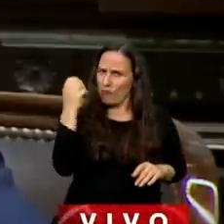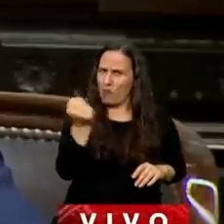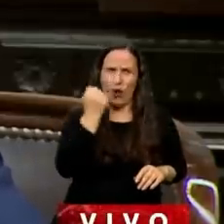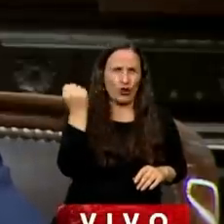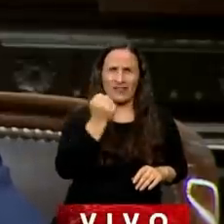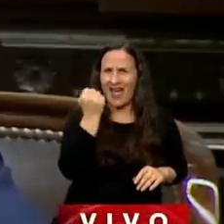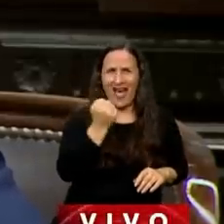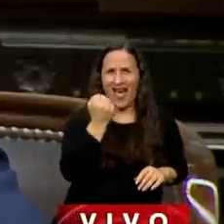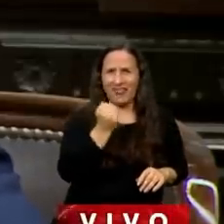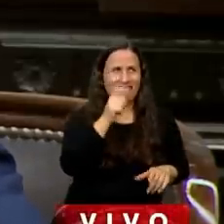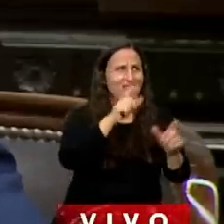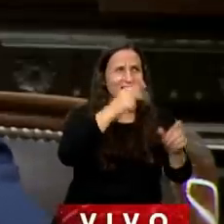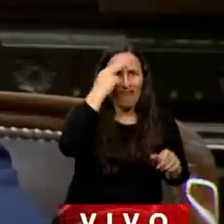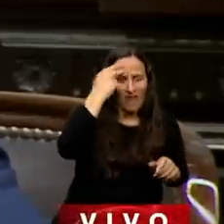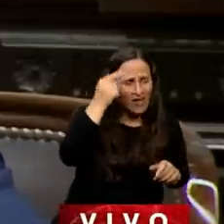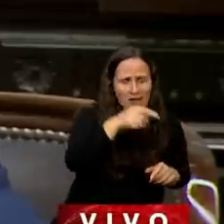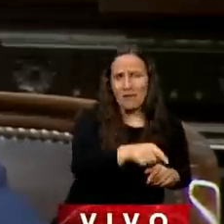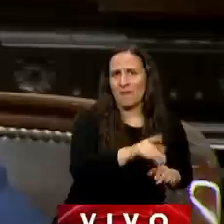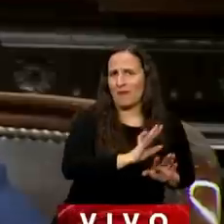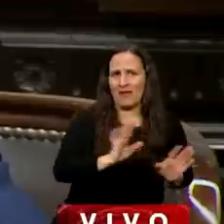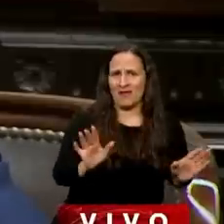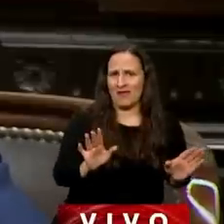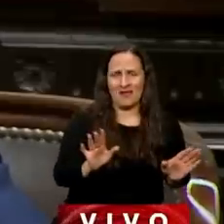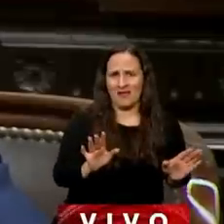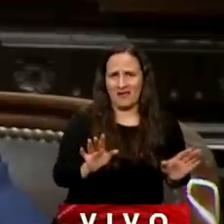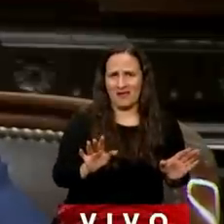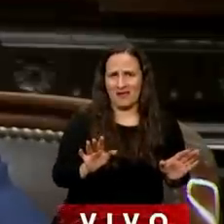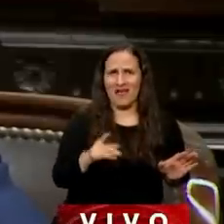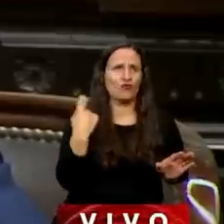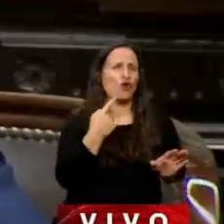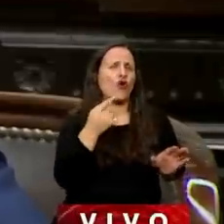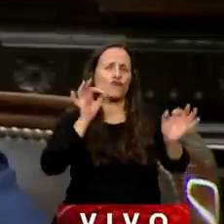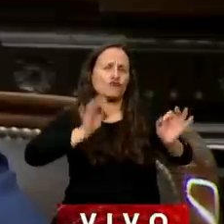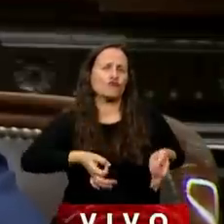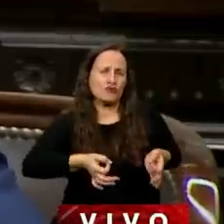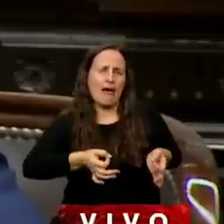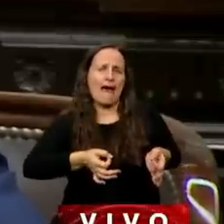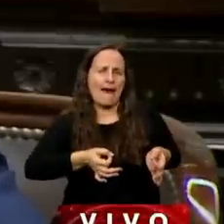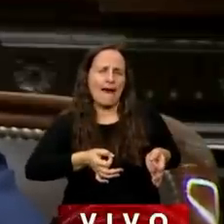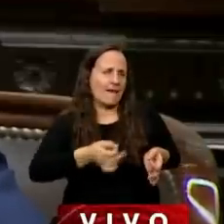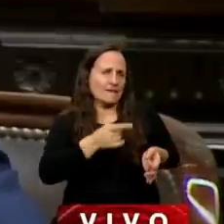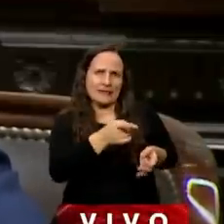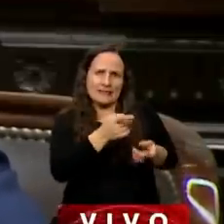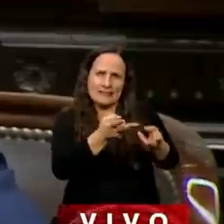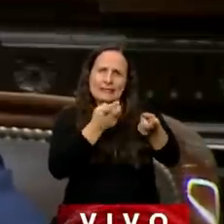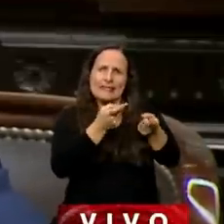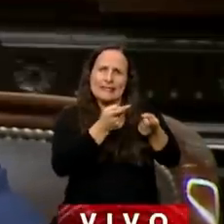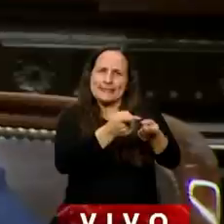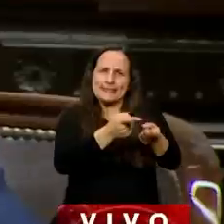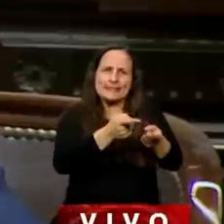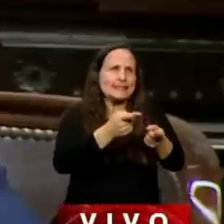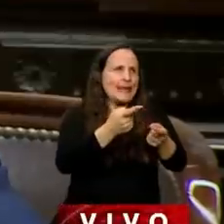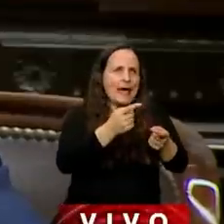la enfermería y en la necesidad que todos reconocemos que la enfermería sea atendida